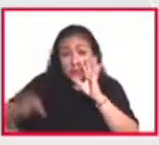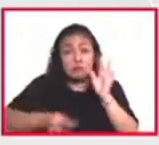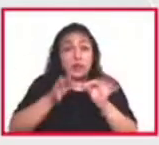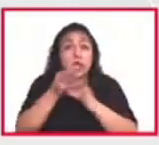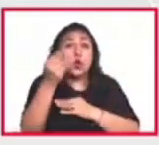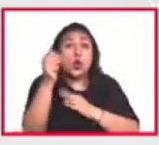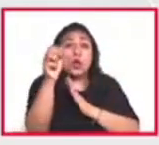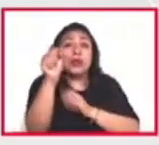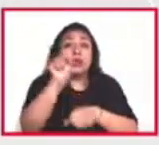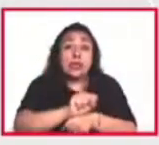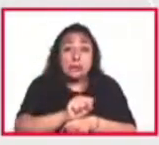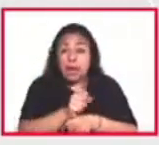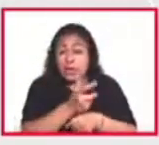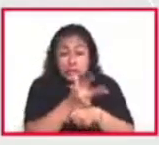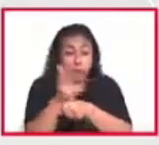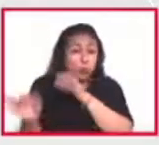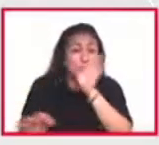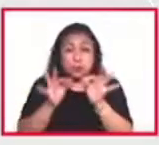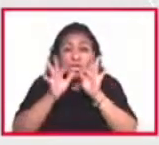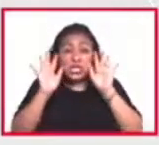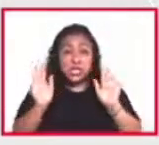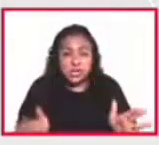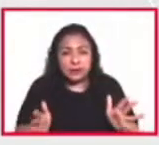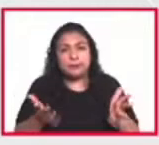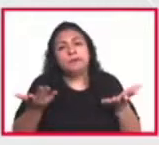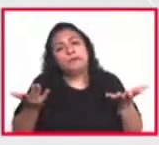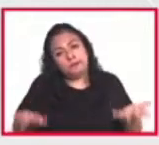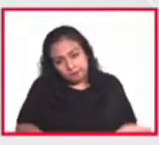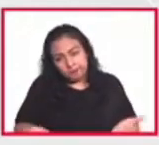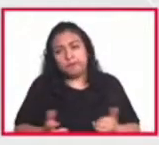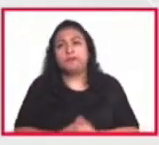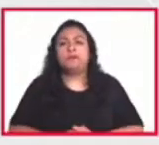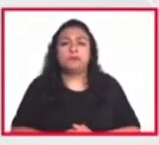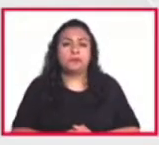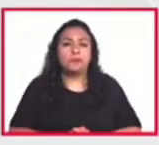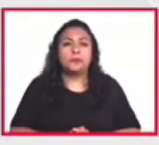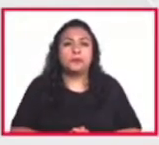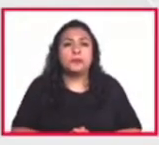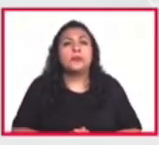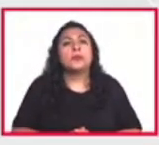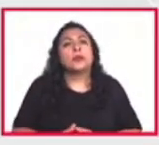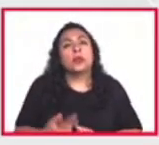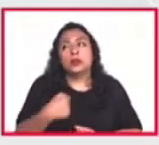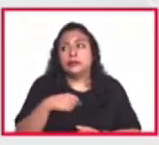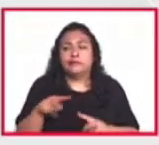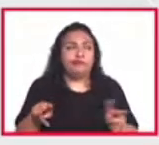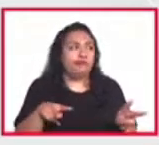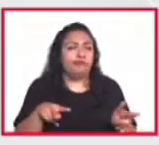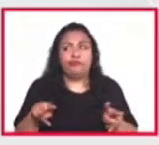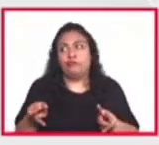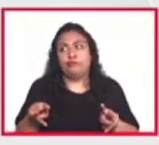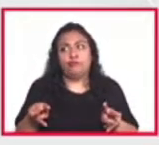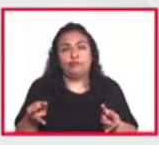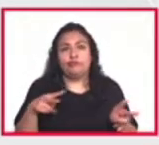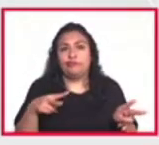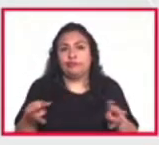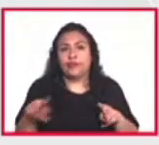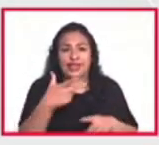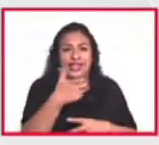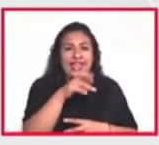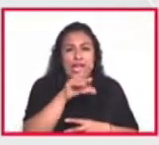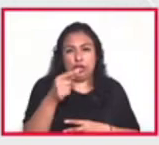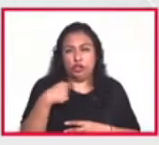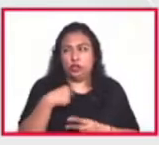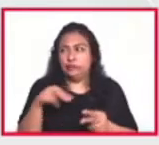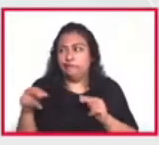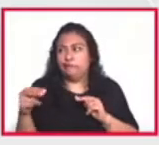9 semanas, ¿no? Y entonces, pues, nos quedamos viendo Carlos Hidalgo y yo, y le